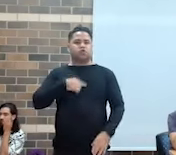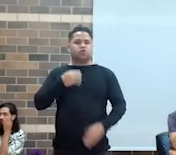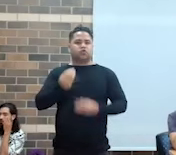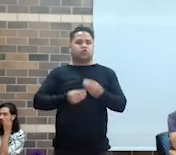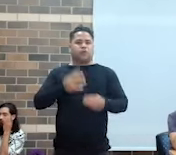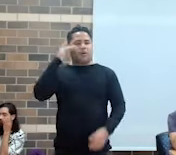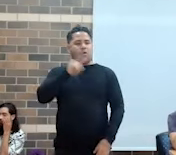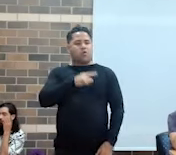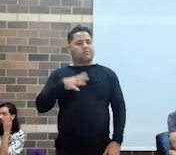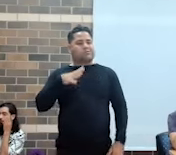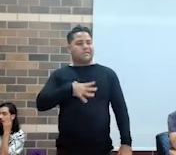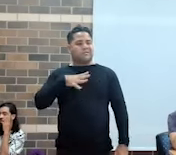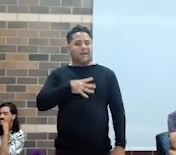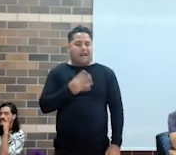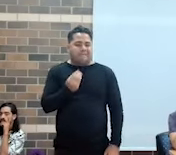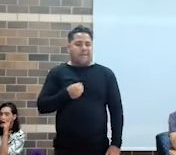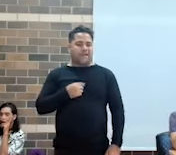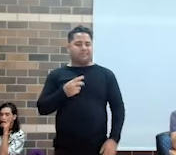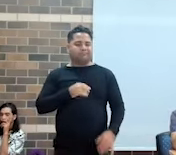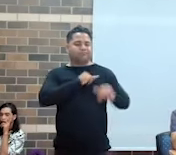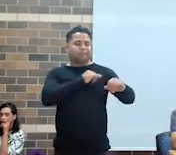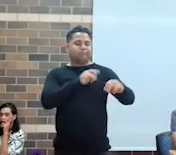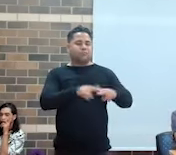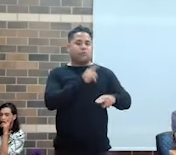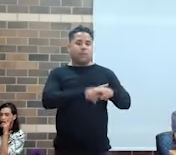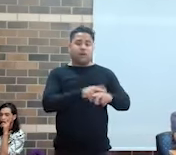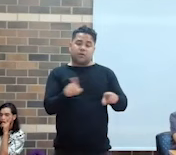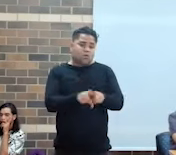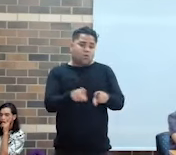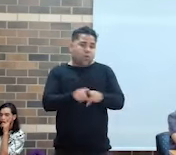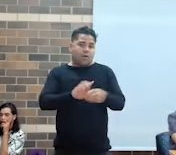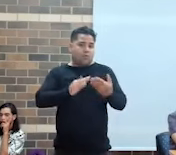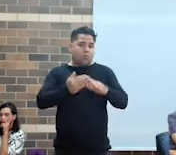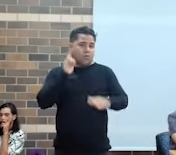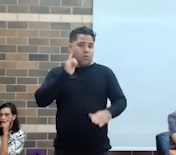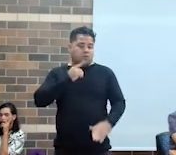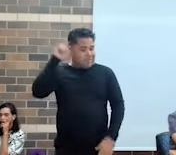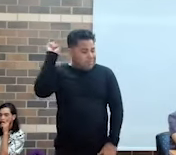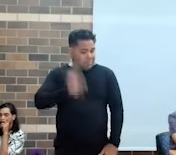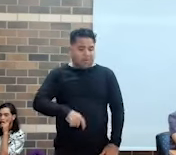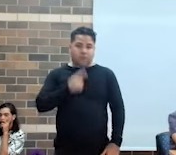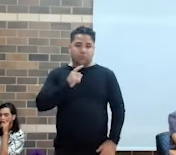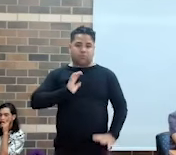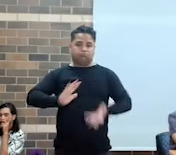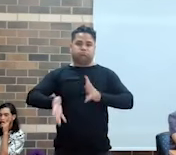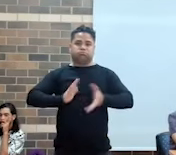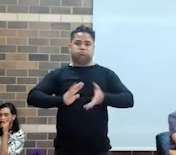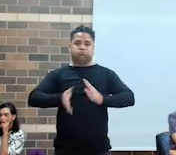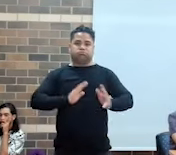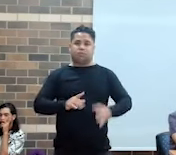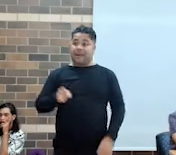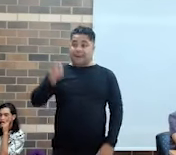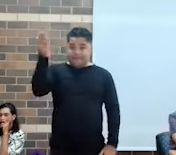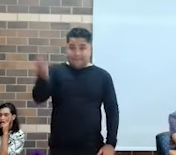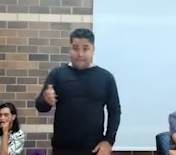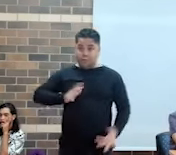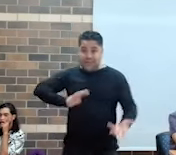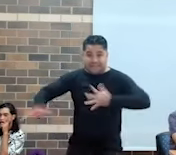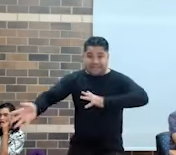le va a decir eso? Entonces a veces siento que la comunidad también debería normalizar ciertas cosas básicas. No se trata de que el otro domine toda la